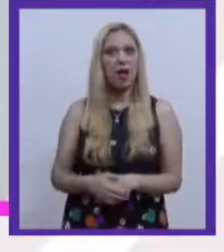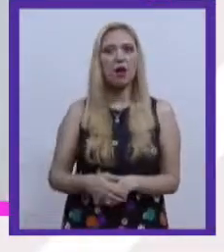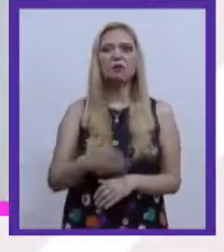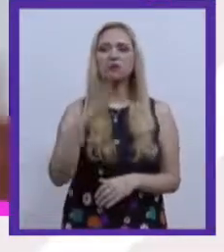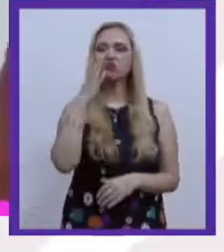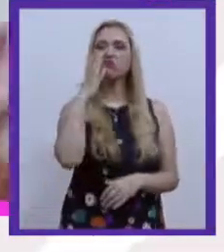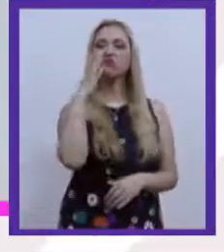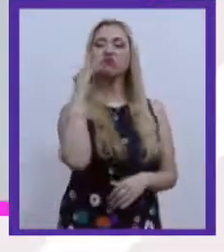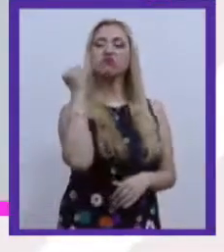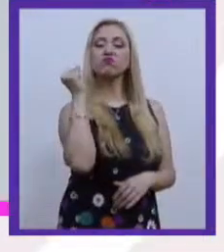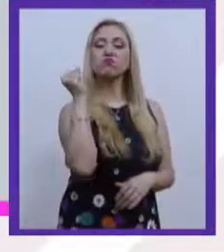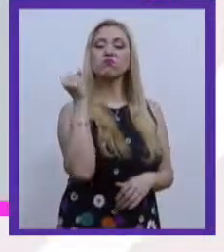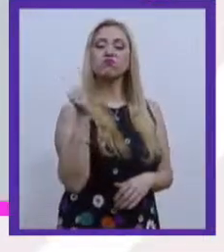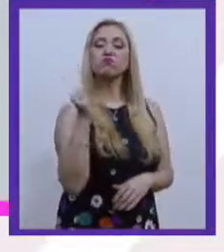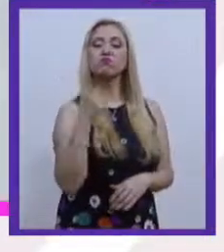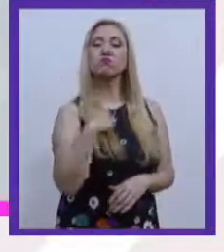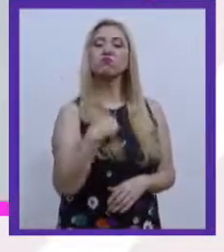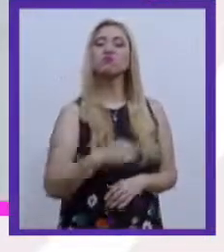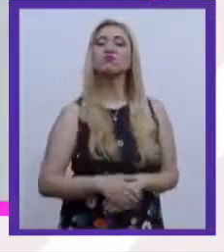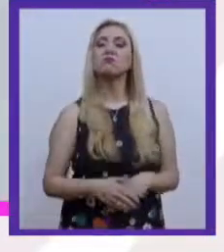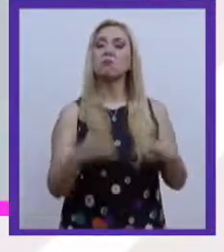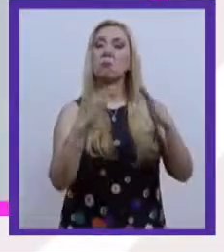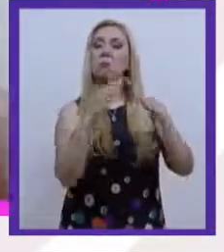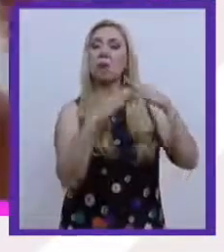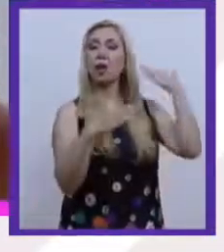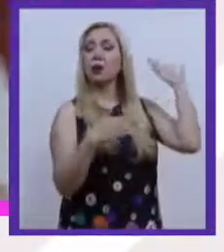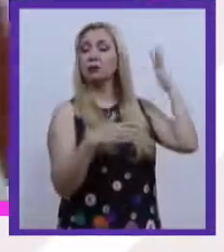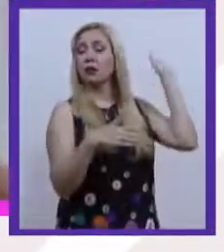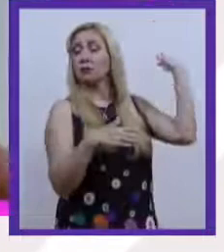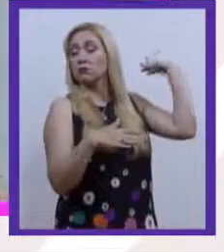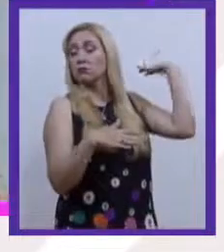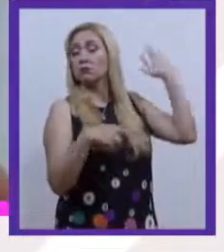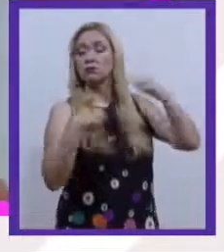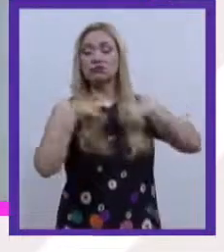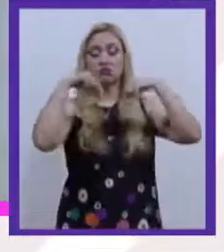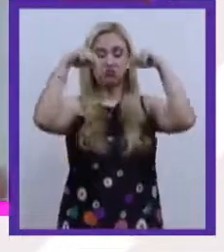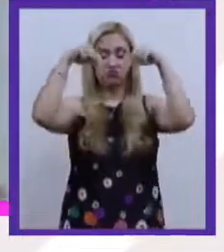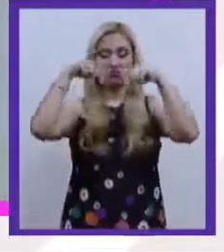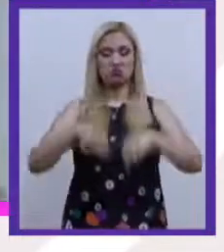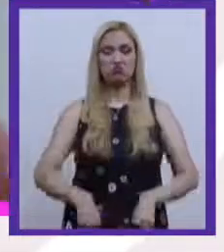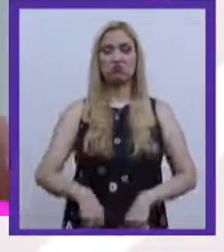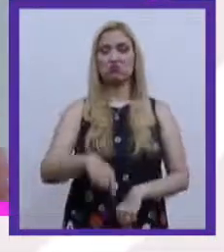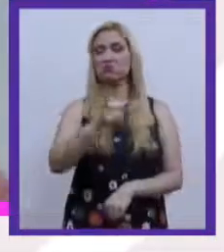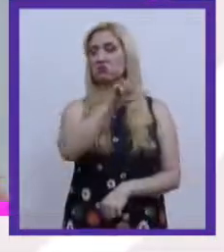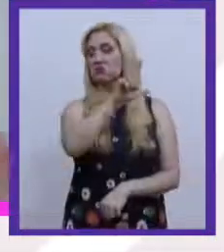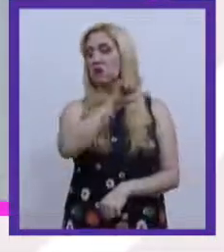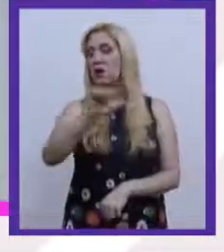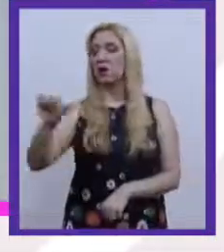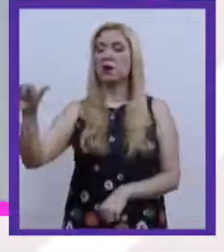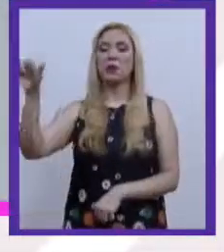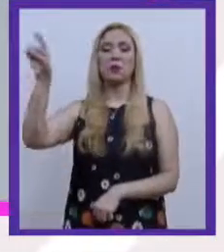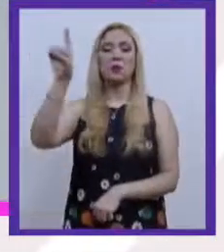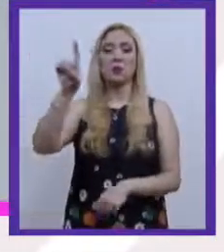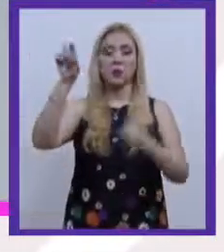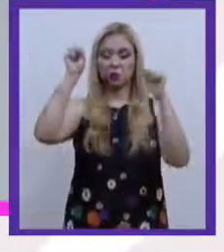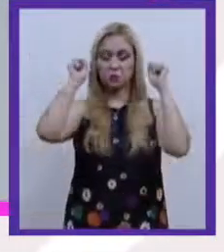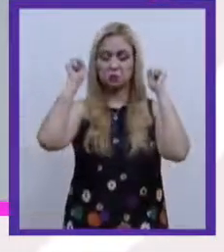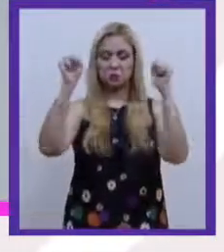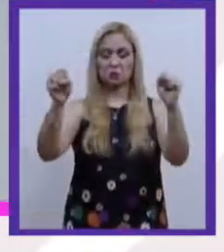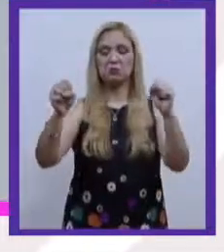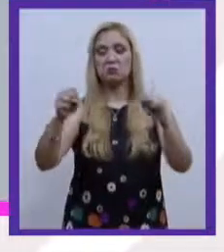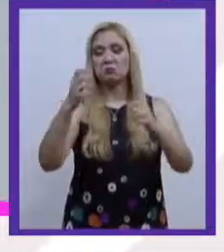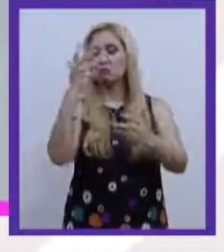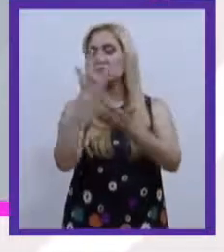masculinidad de, ¿no? Lo que sucede en mi casa no es mi asunto, yo aquí estoy siempre puesto fuerte, ¿no? Sin ningún tipo